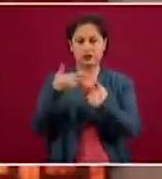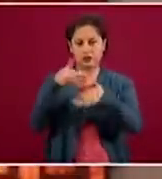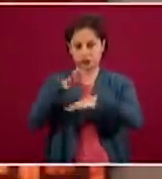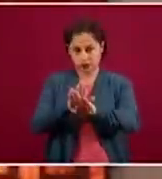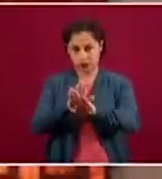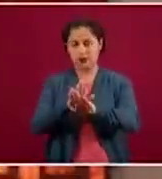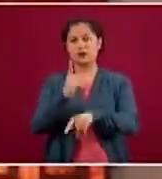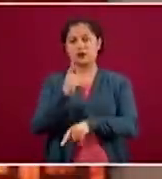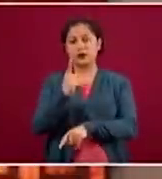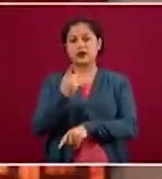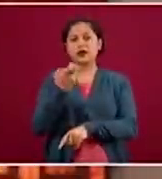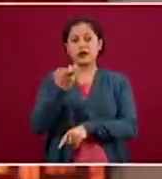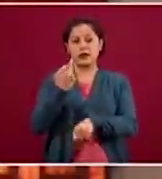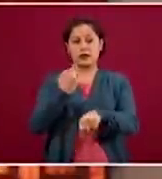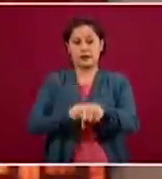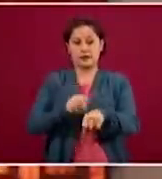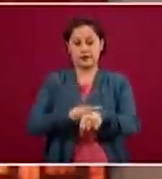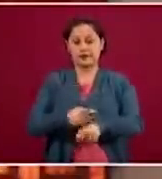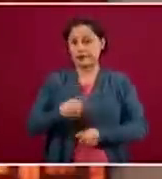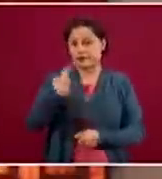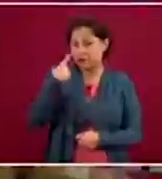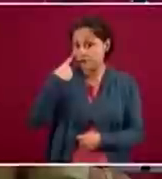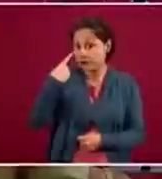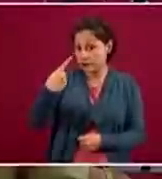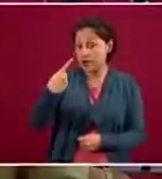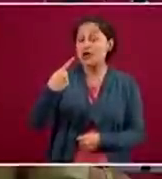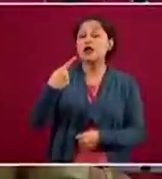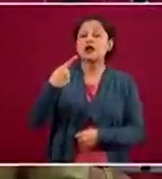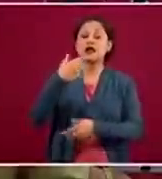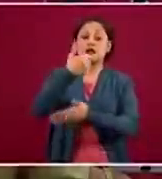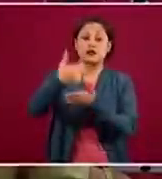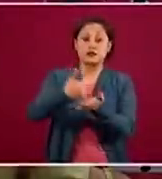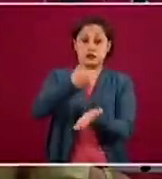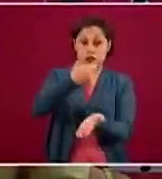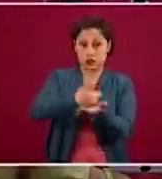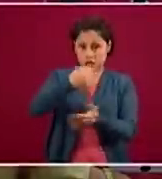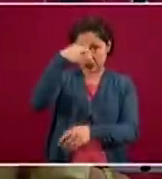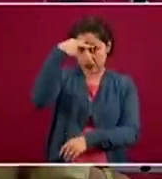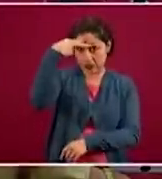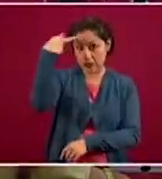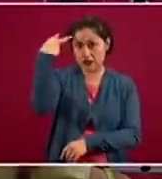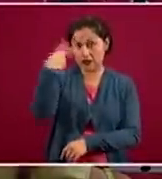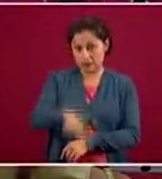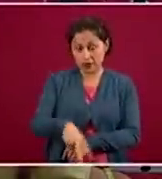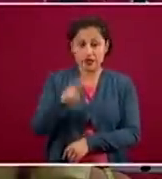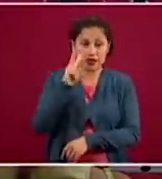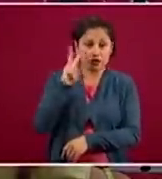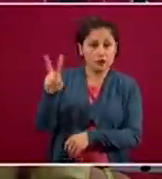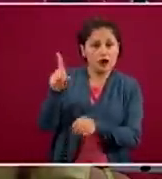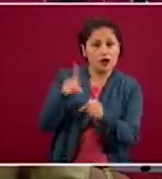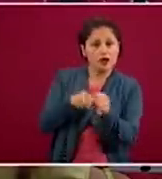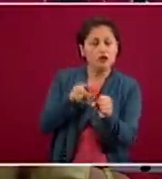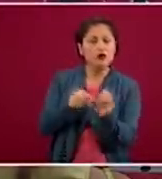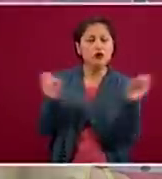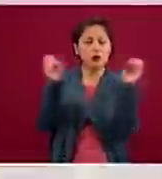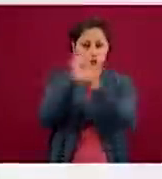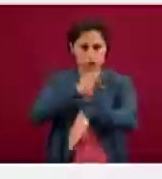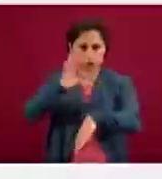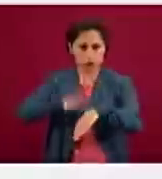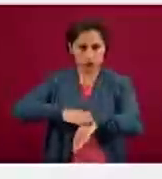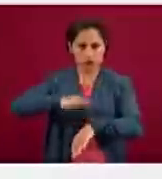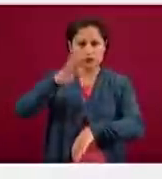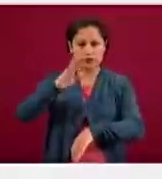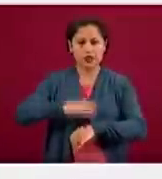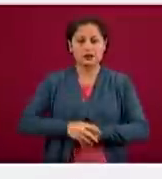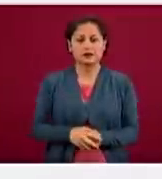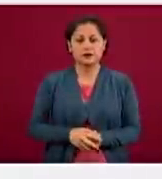vemos, la Ciudad de México, que es el punto más oscurito que tenemos en el medio del mapa, es aquella que ya